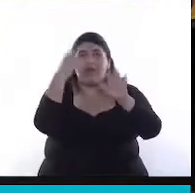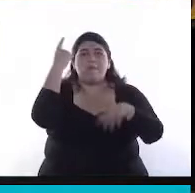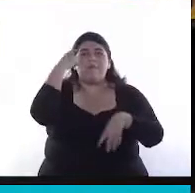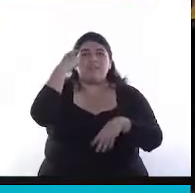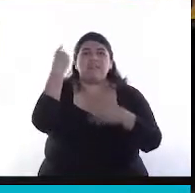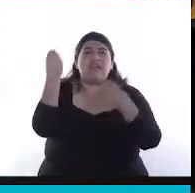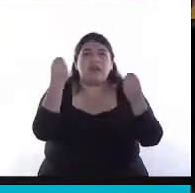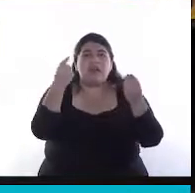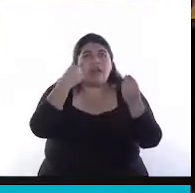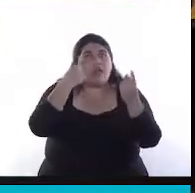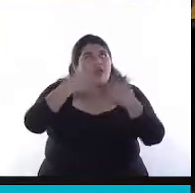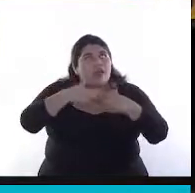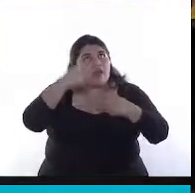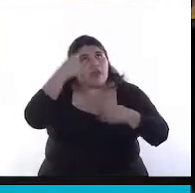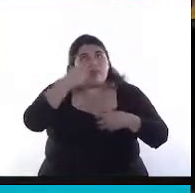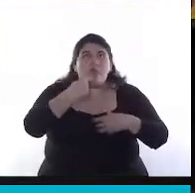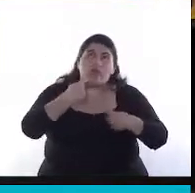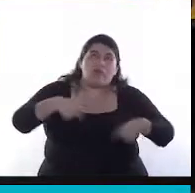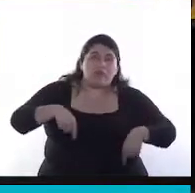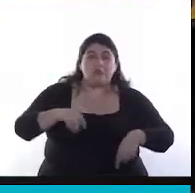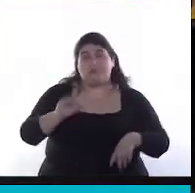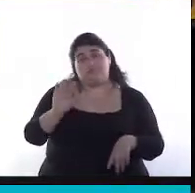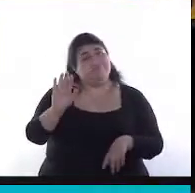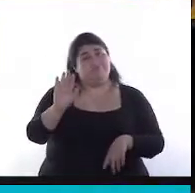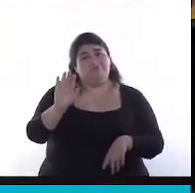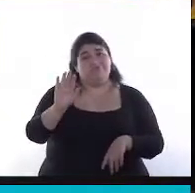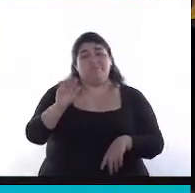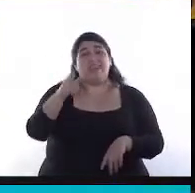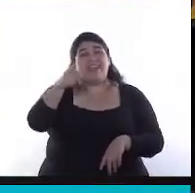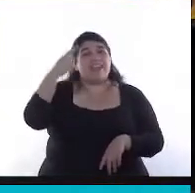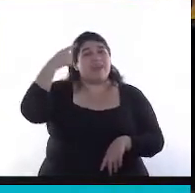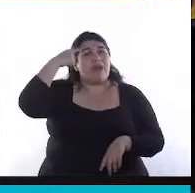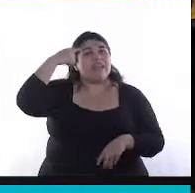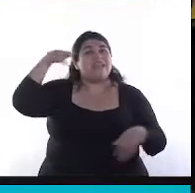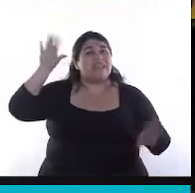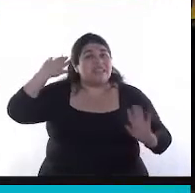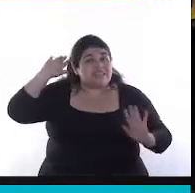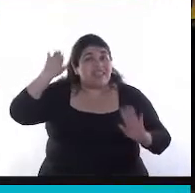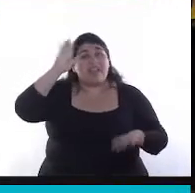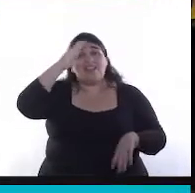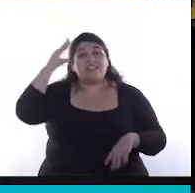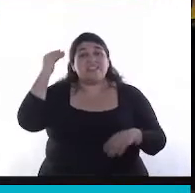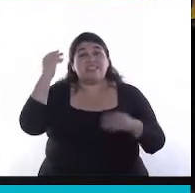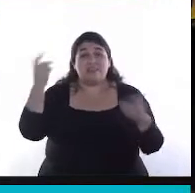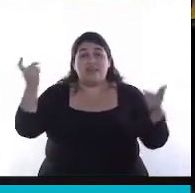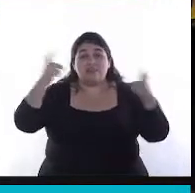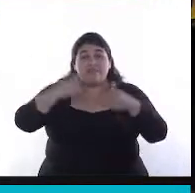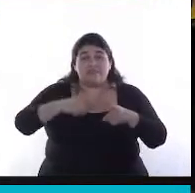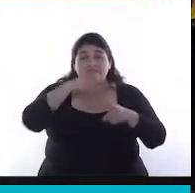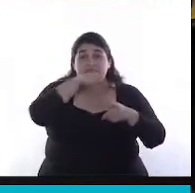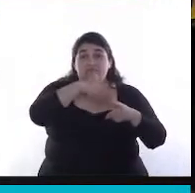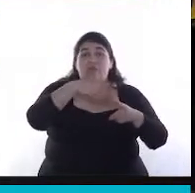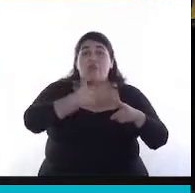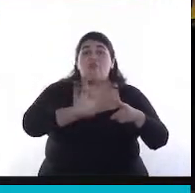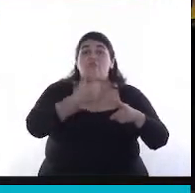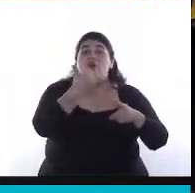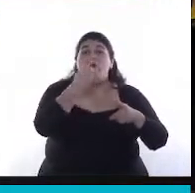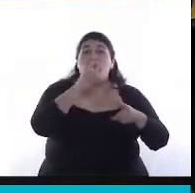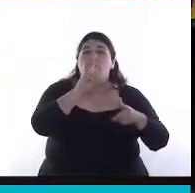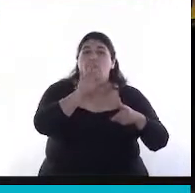y pensar imagínense si cristina kirchner se hubiera sentado con maría del carmen fire